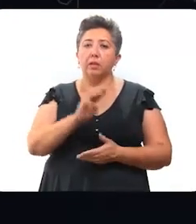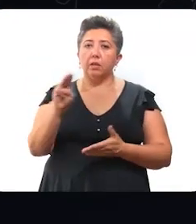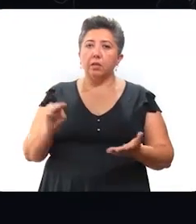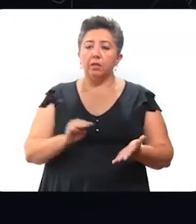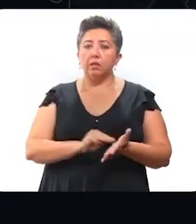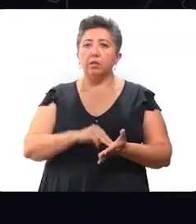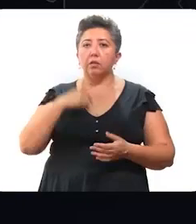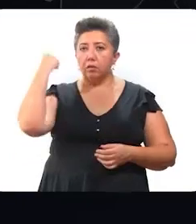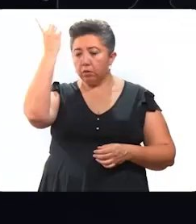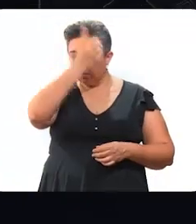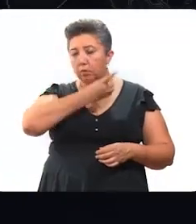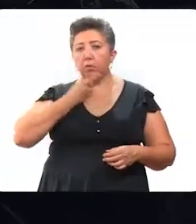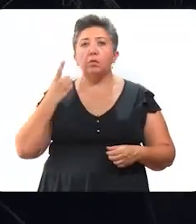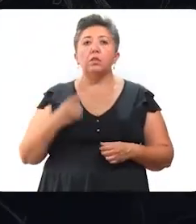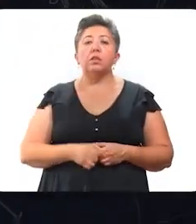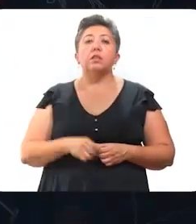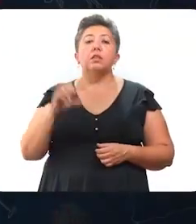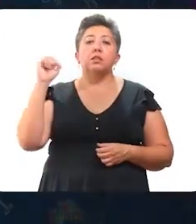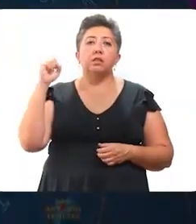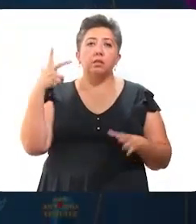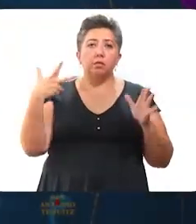Específicamente en Mérida se han diagnosticado